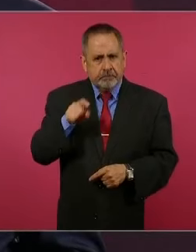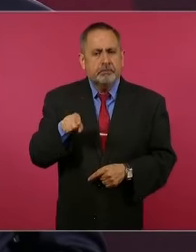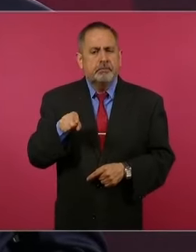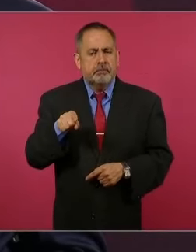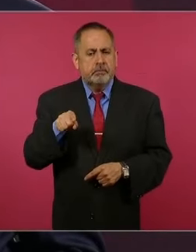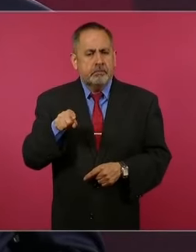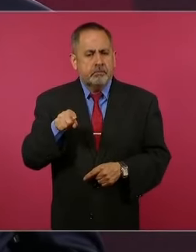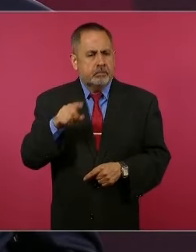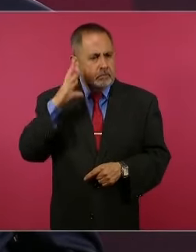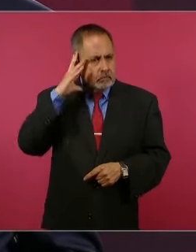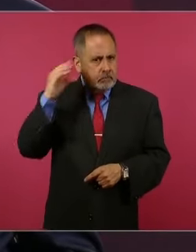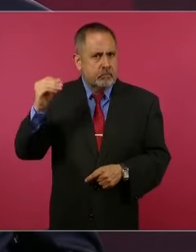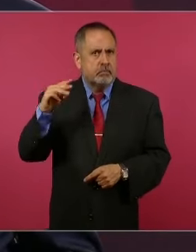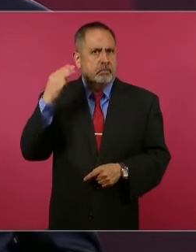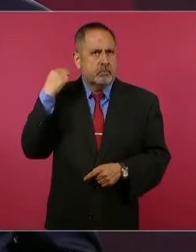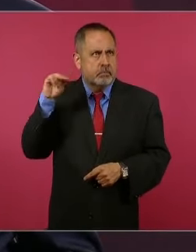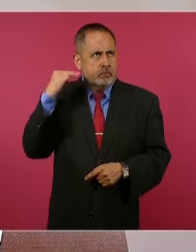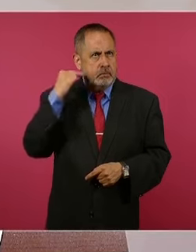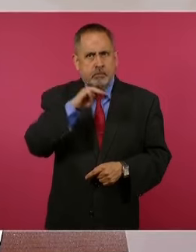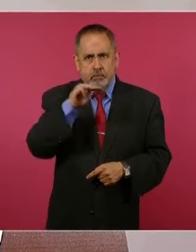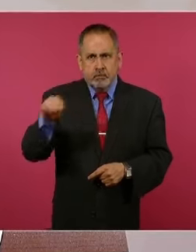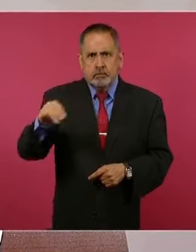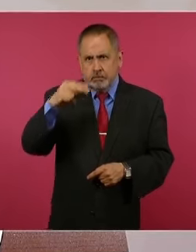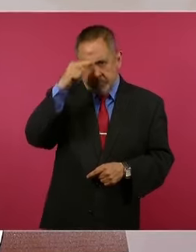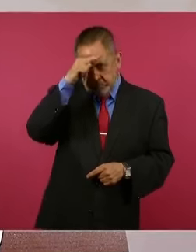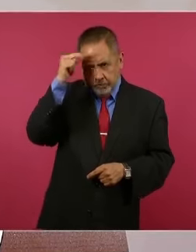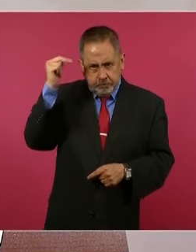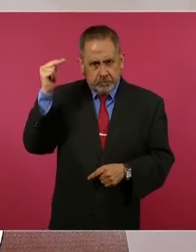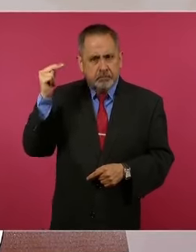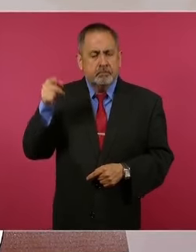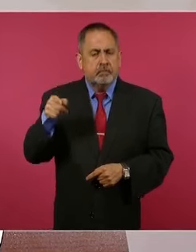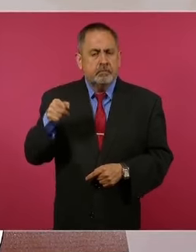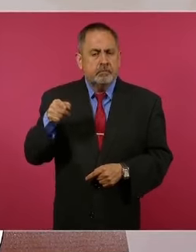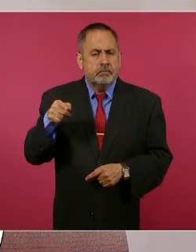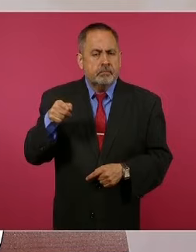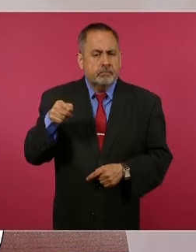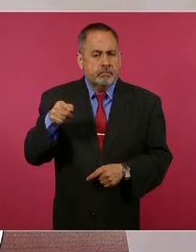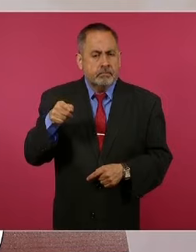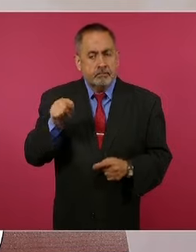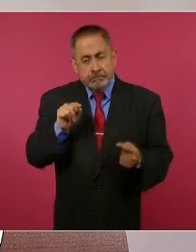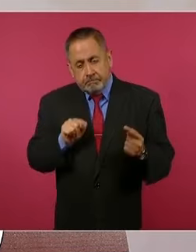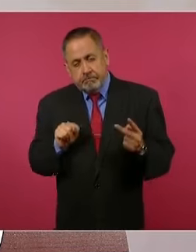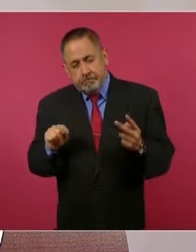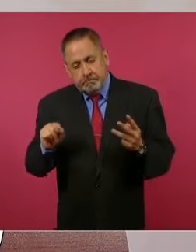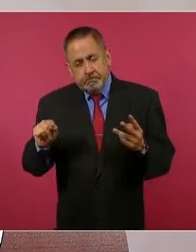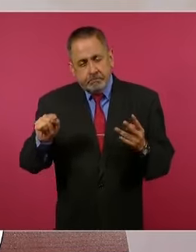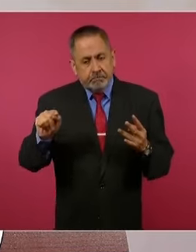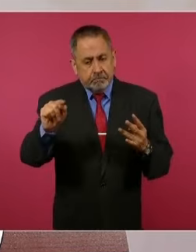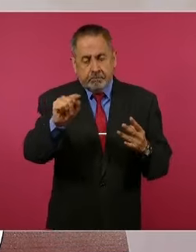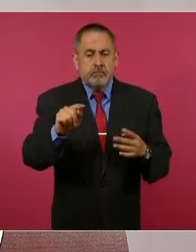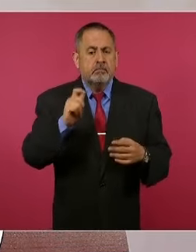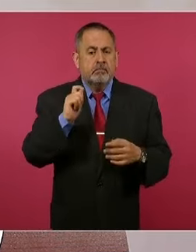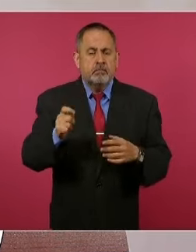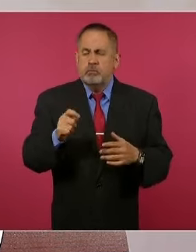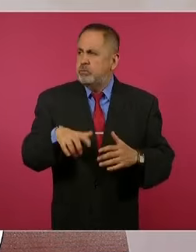en Colima Michoacán Nayarit se termino